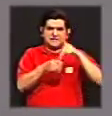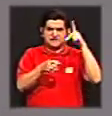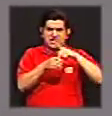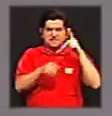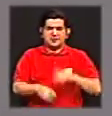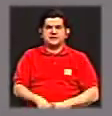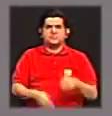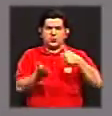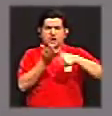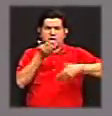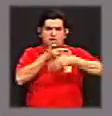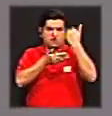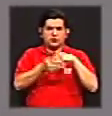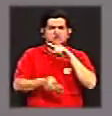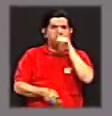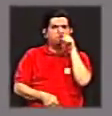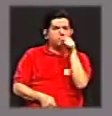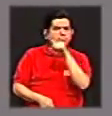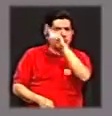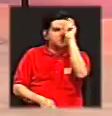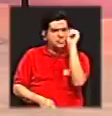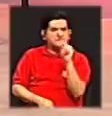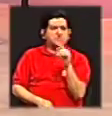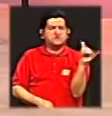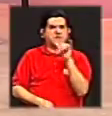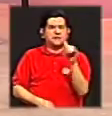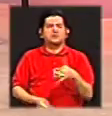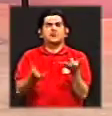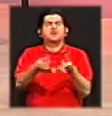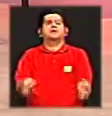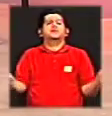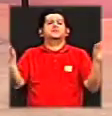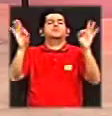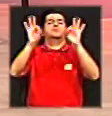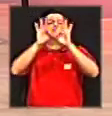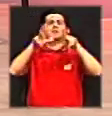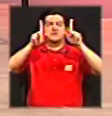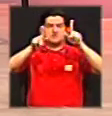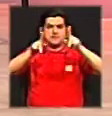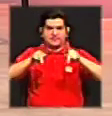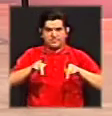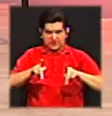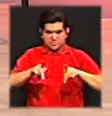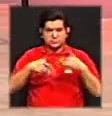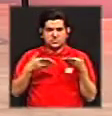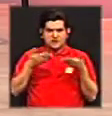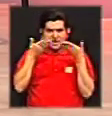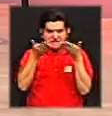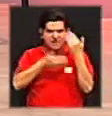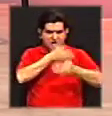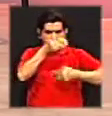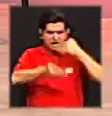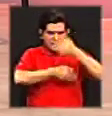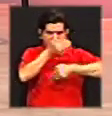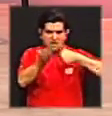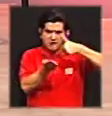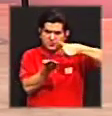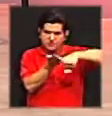en la elección pasada. Ustedes también preguntaron acerca de la importancia que las personas le dan al proceso